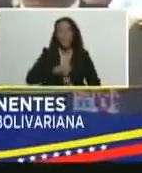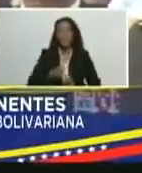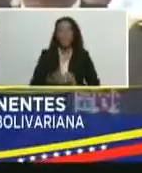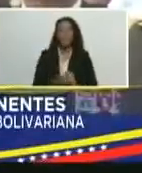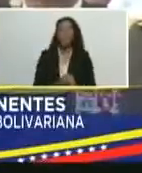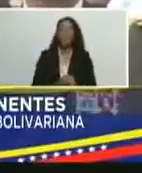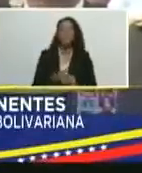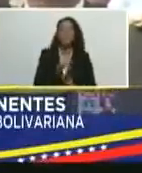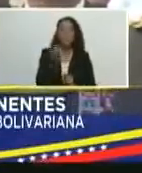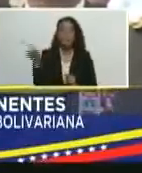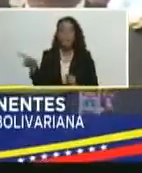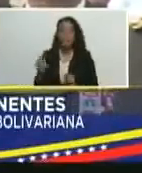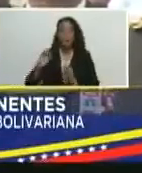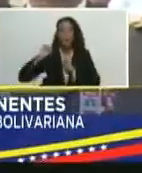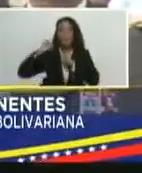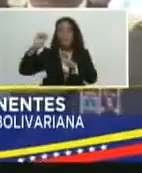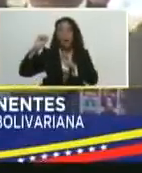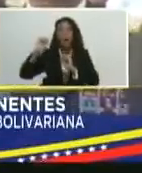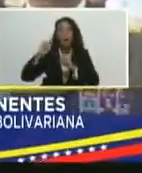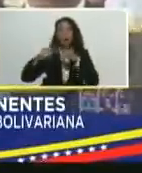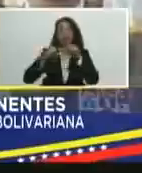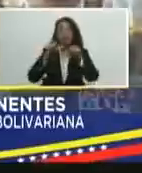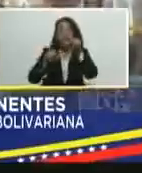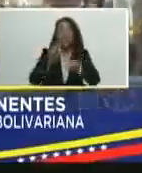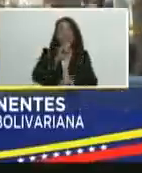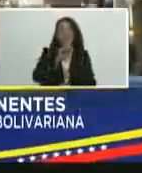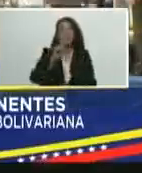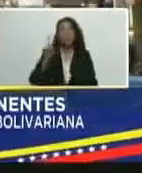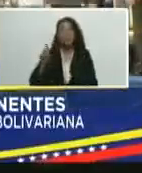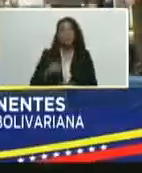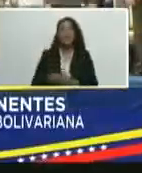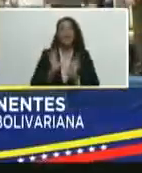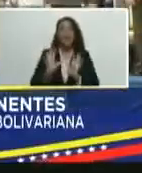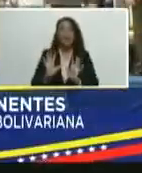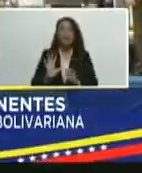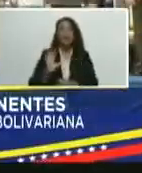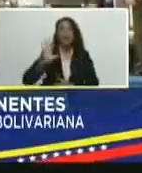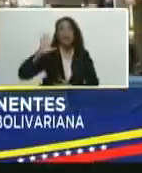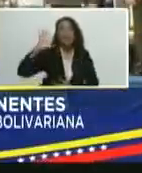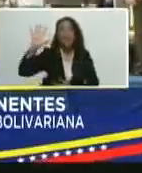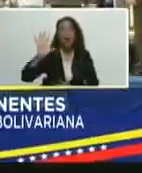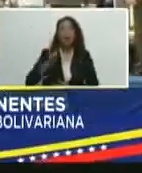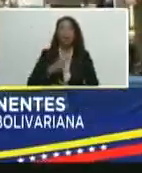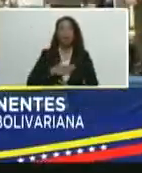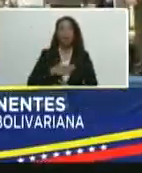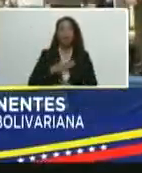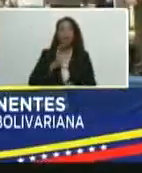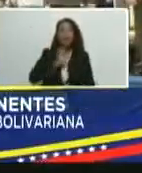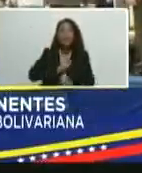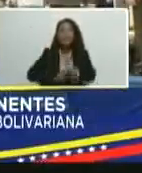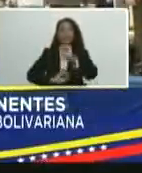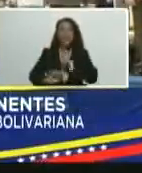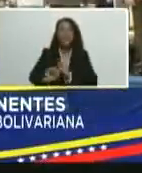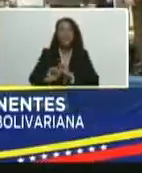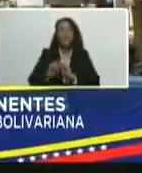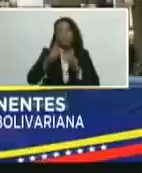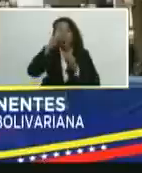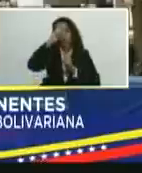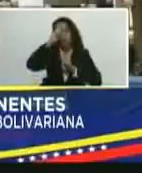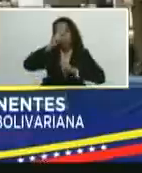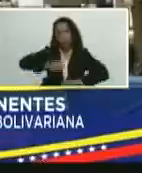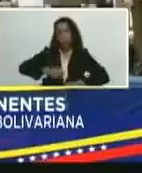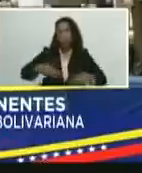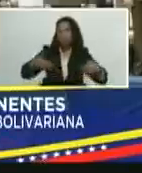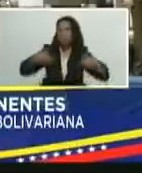Venezuela, nuestra patria en el siglo XXI. Esa es nuestra patria, la que debemos defender con honor, con